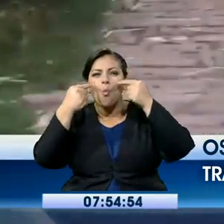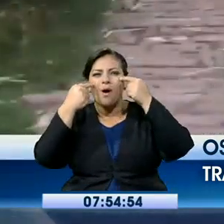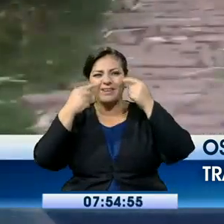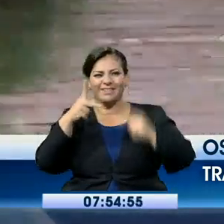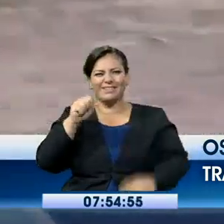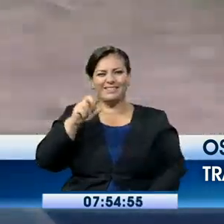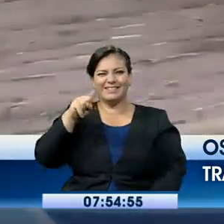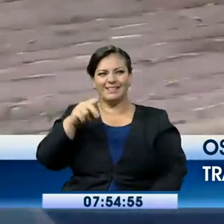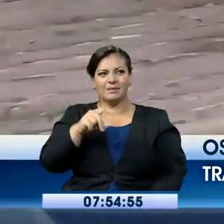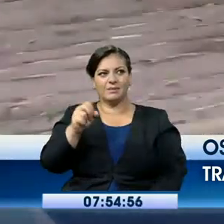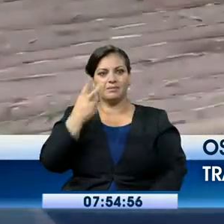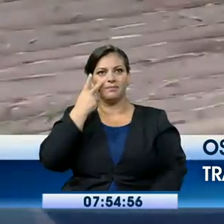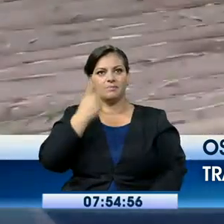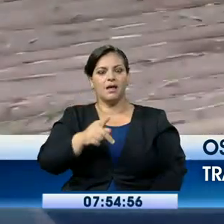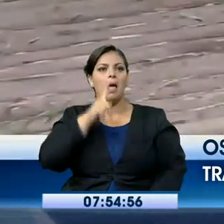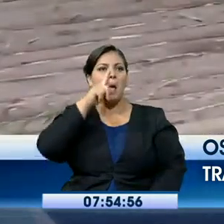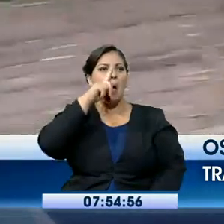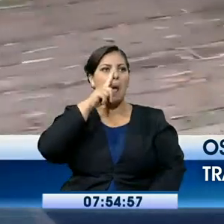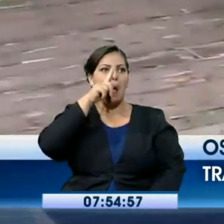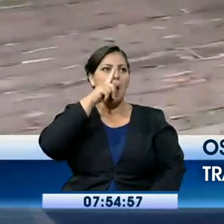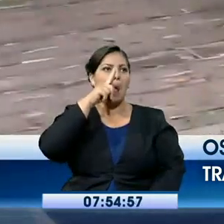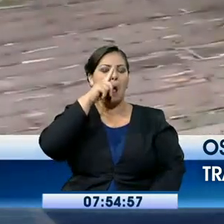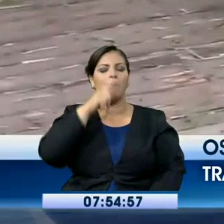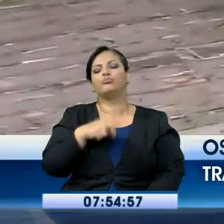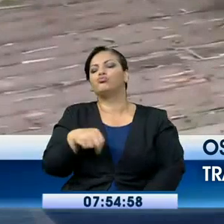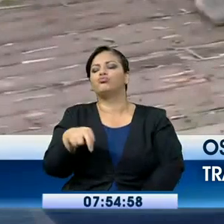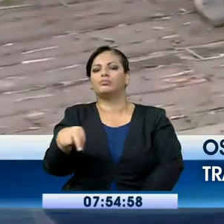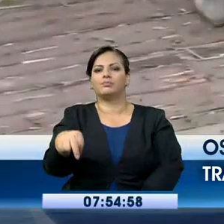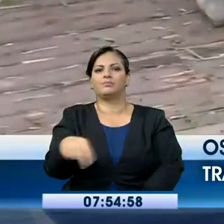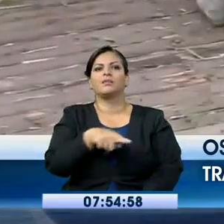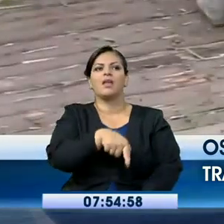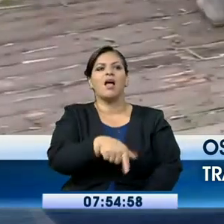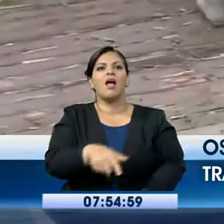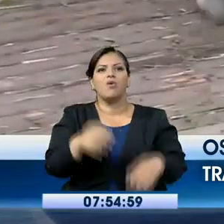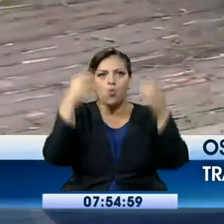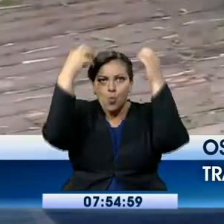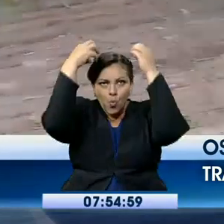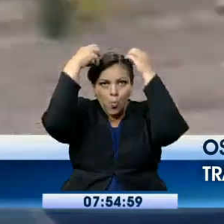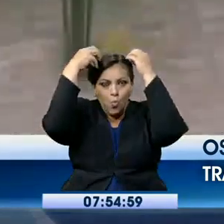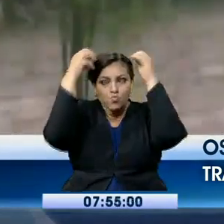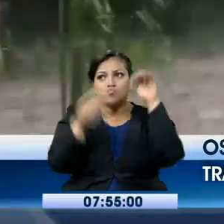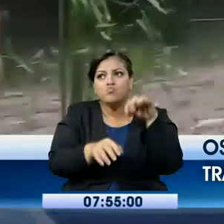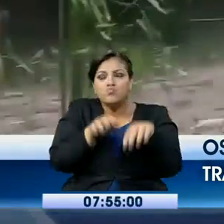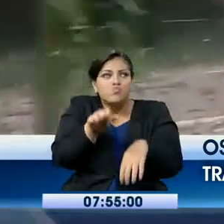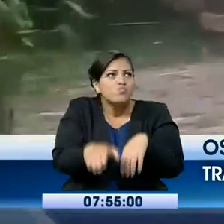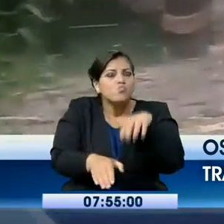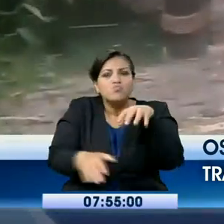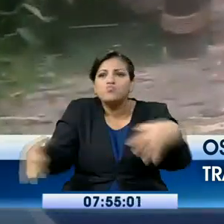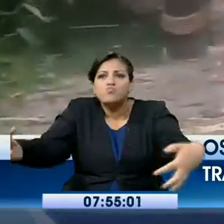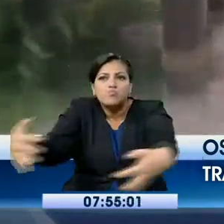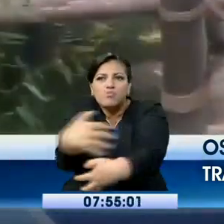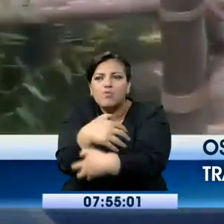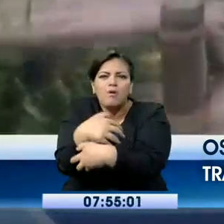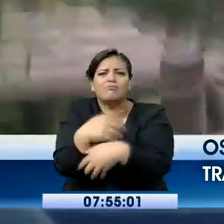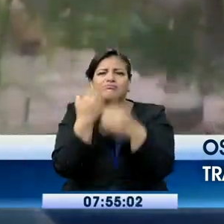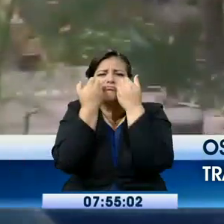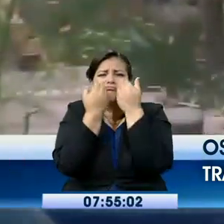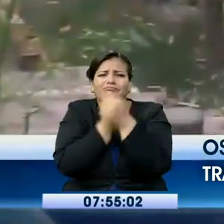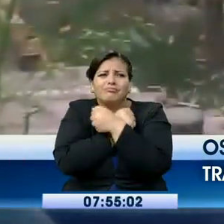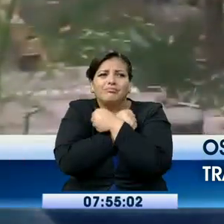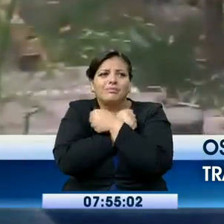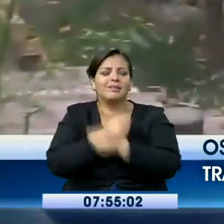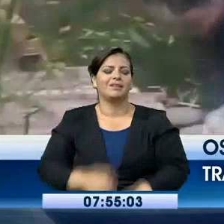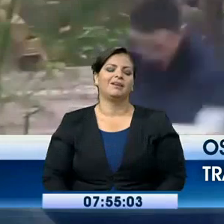trabajo de uno de los cuidadores y las manifestaciones de afecto de uno de los cachorros panda que lo toma de una